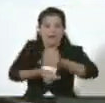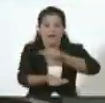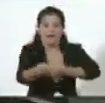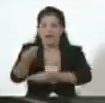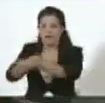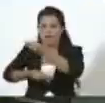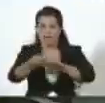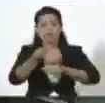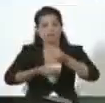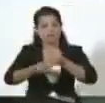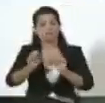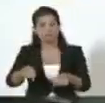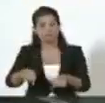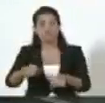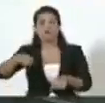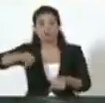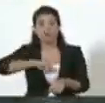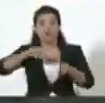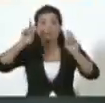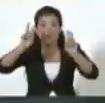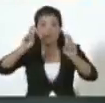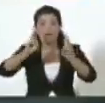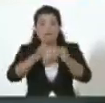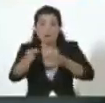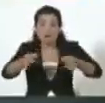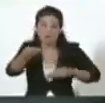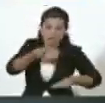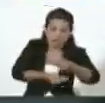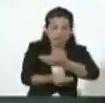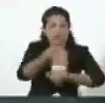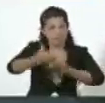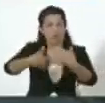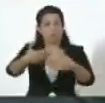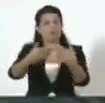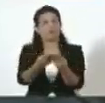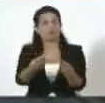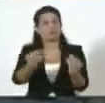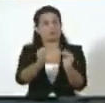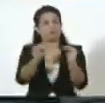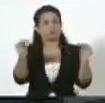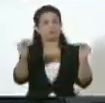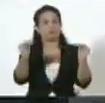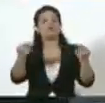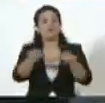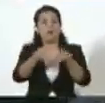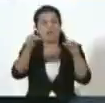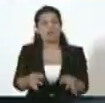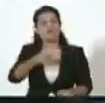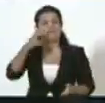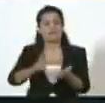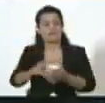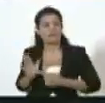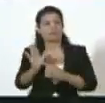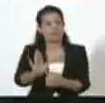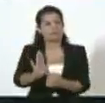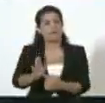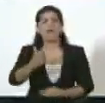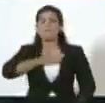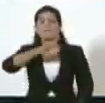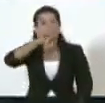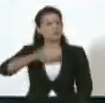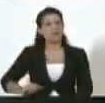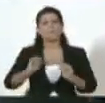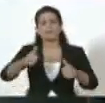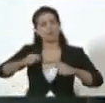regularizar el tema del cambio y la moneda y a establecer la verdad. Venezuela entra en